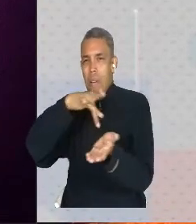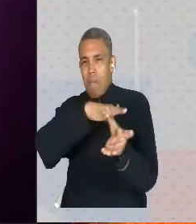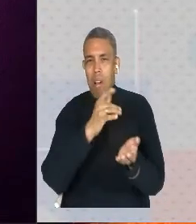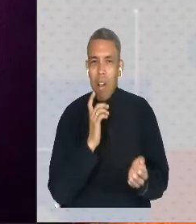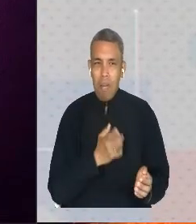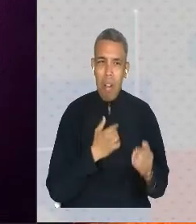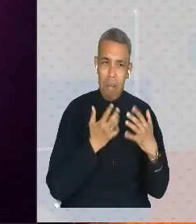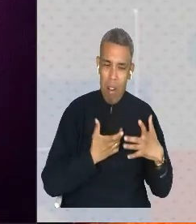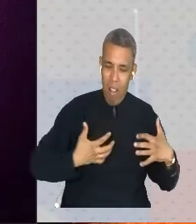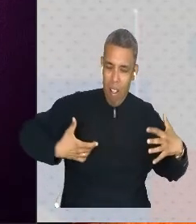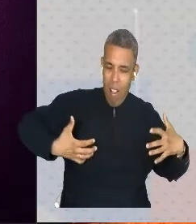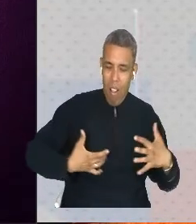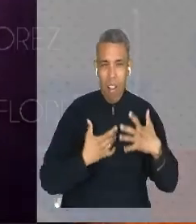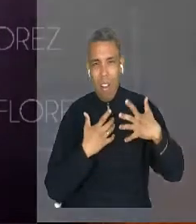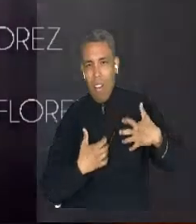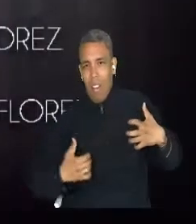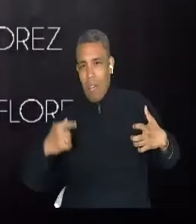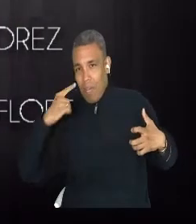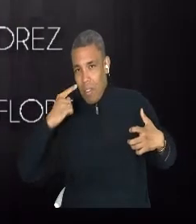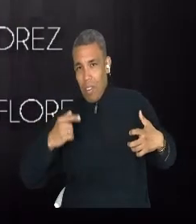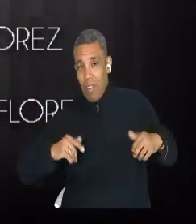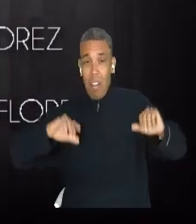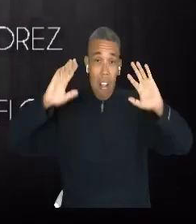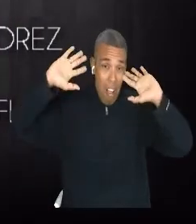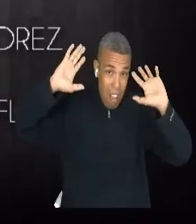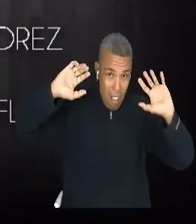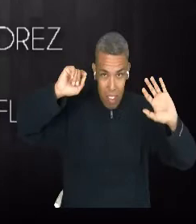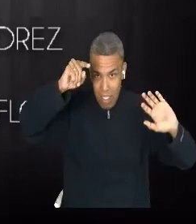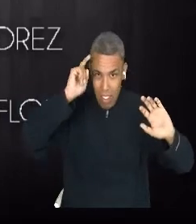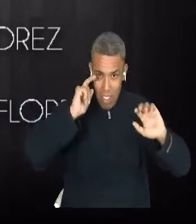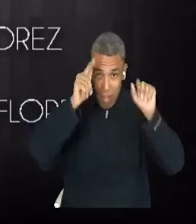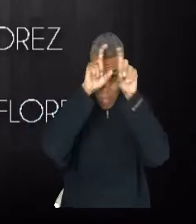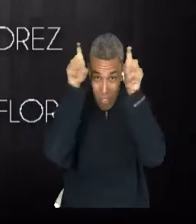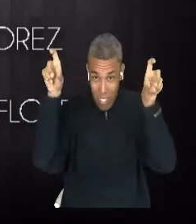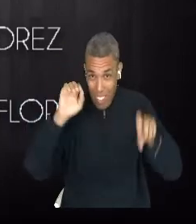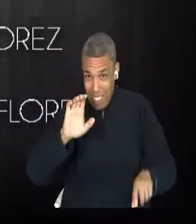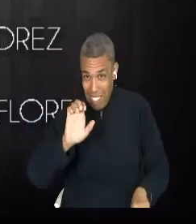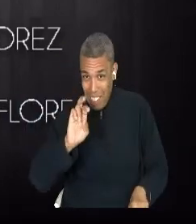la historia de Contigo. Bueno, Contigo es un tema